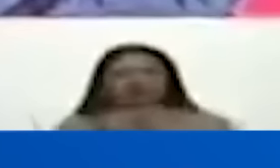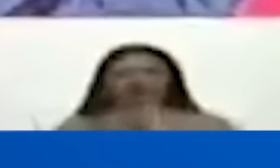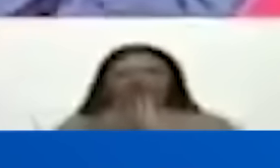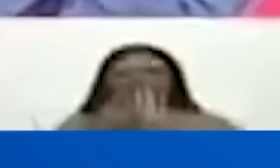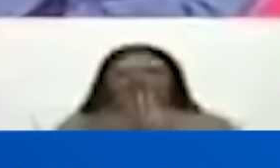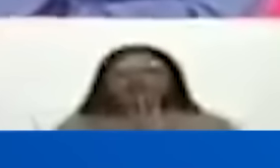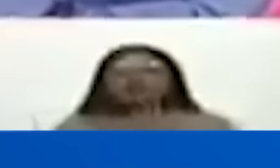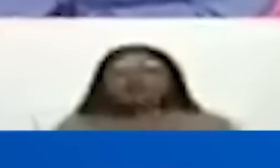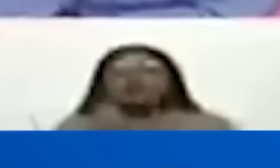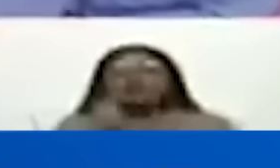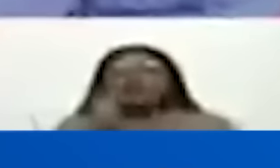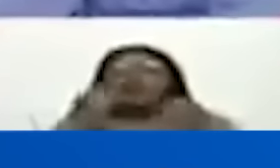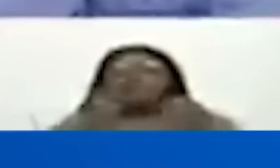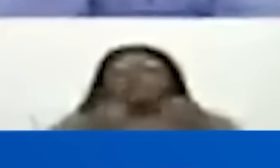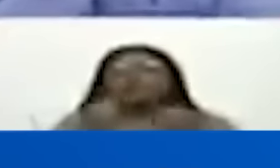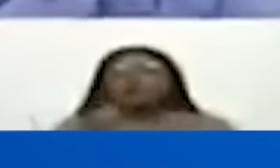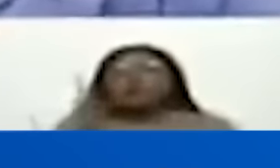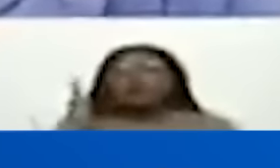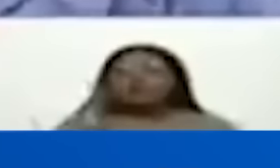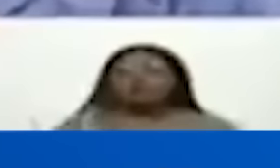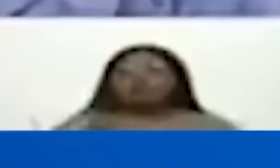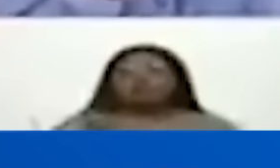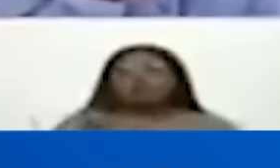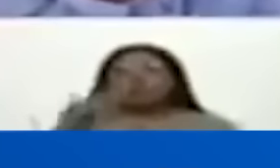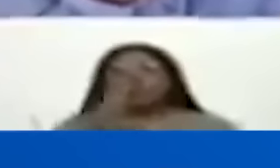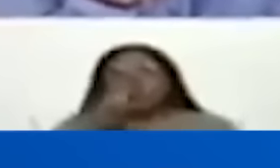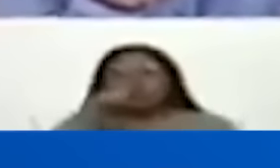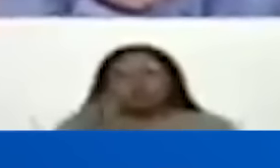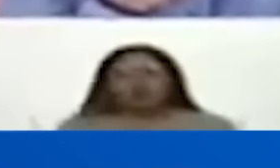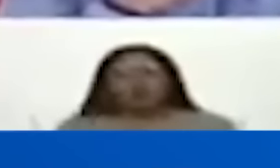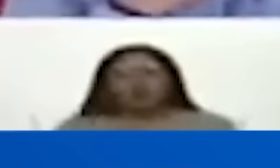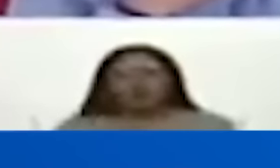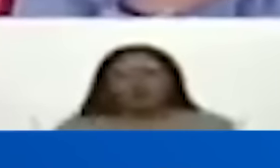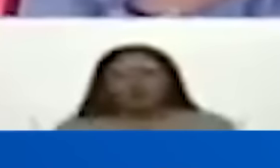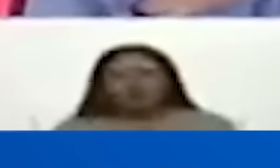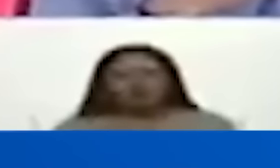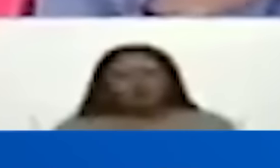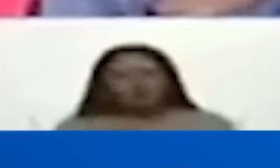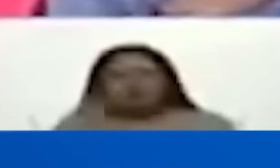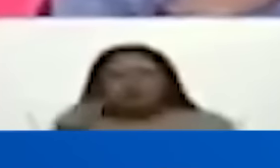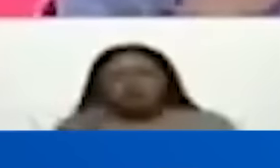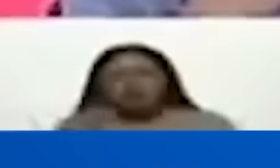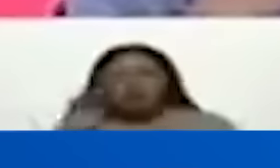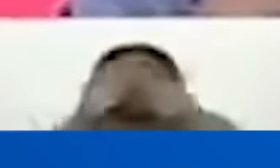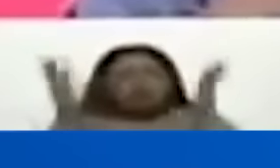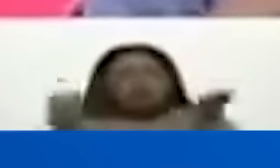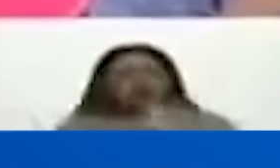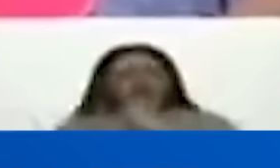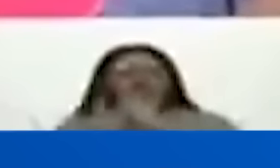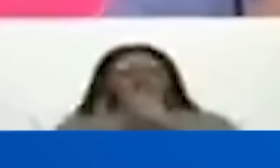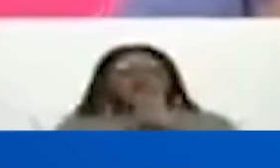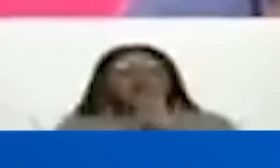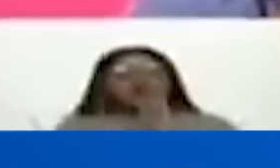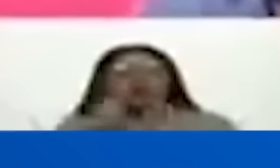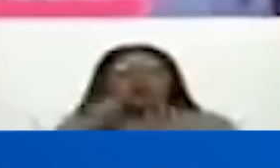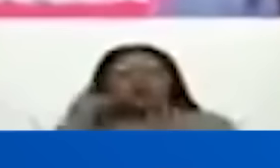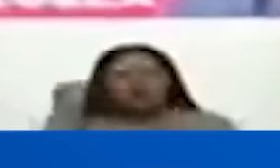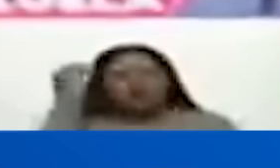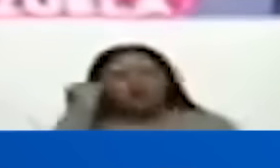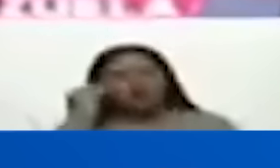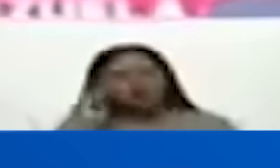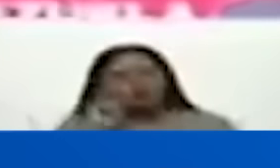reflejan como que fueran protestas en Venezuela. Para nosotros, no. Para el mundo. Están construyendo la